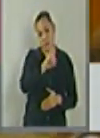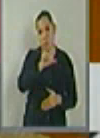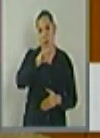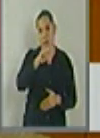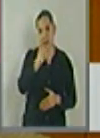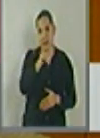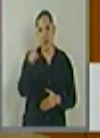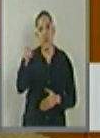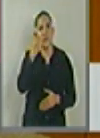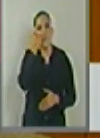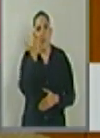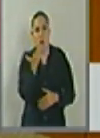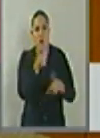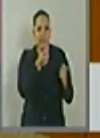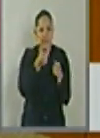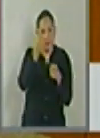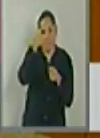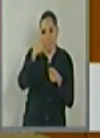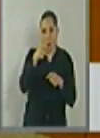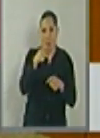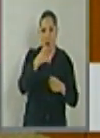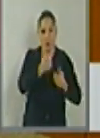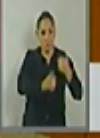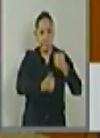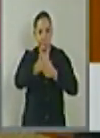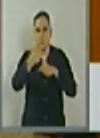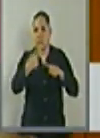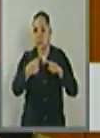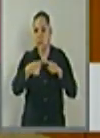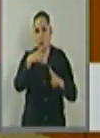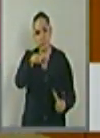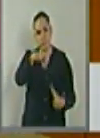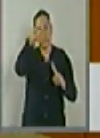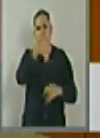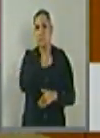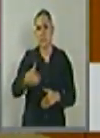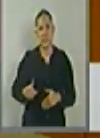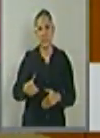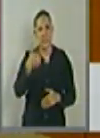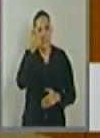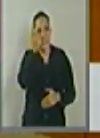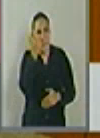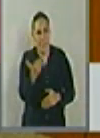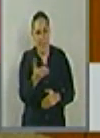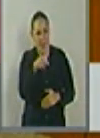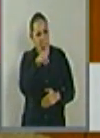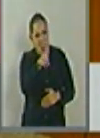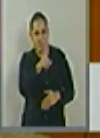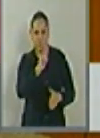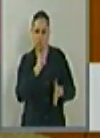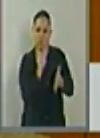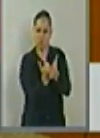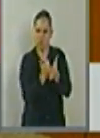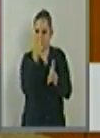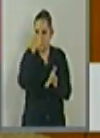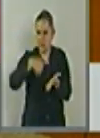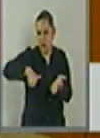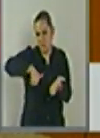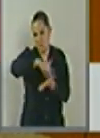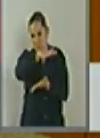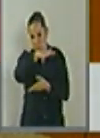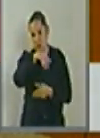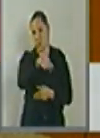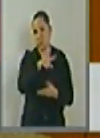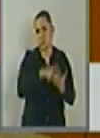quererlo sacar de la contienda, para poder eliminarlo y quedarse con la pretensión de